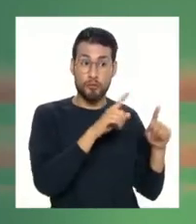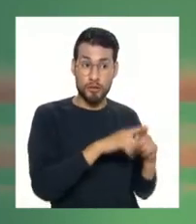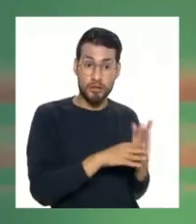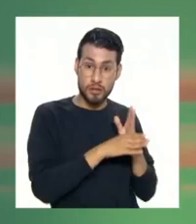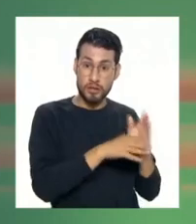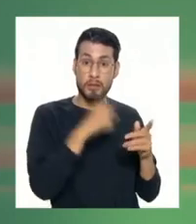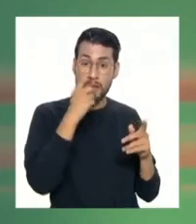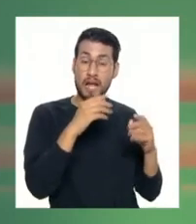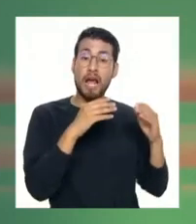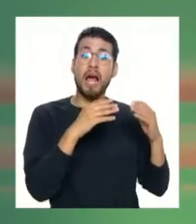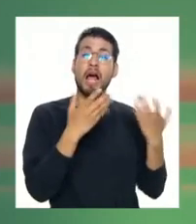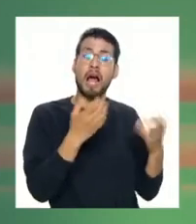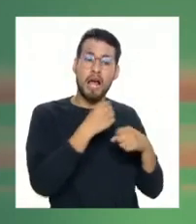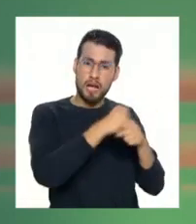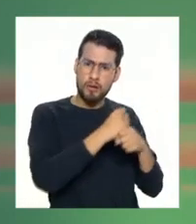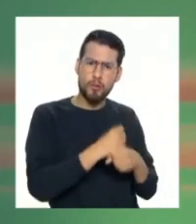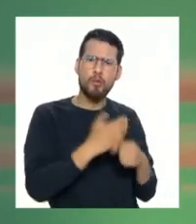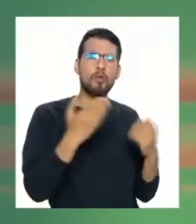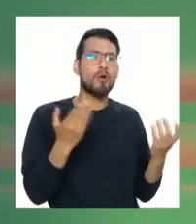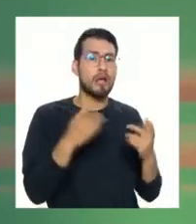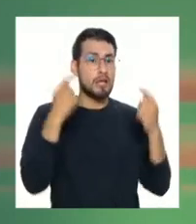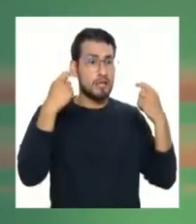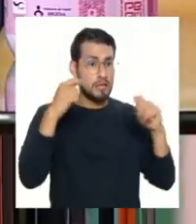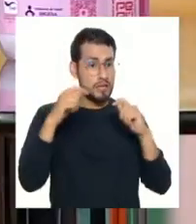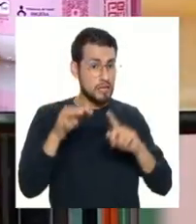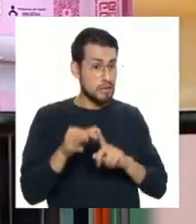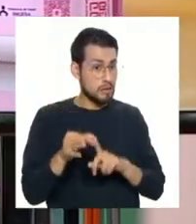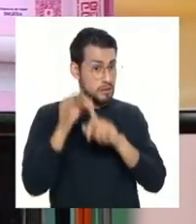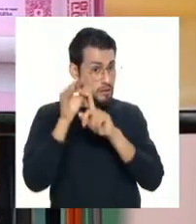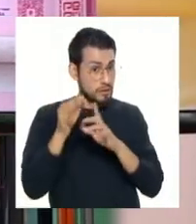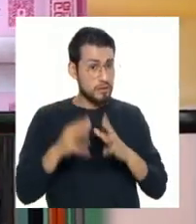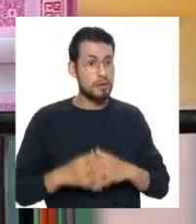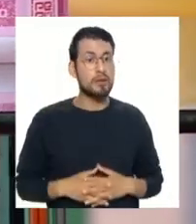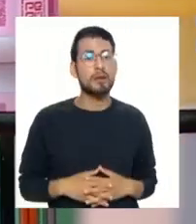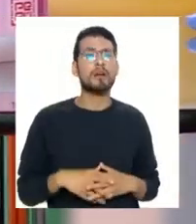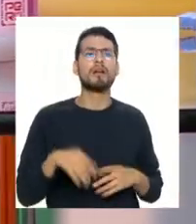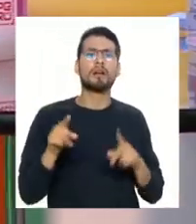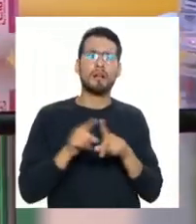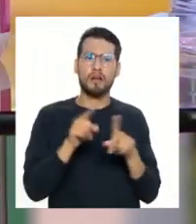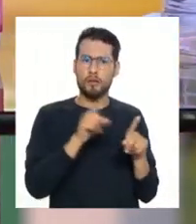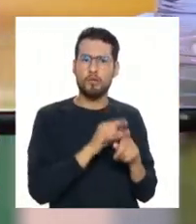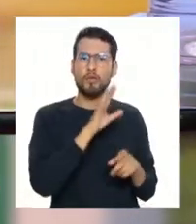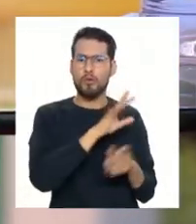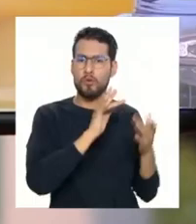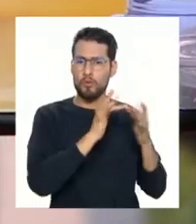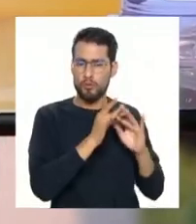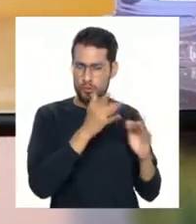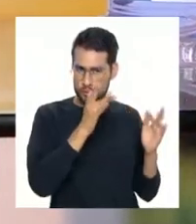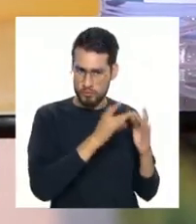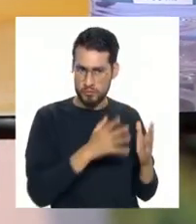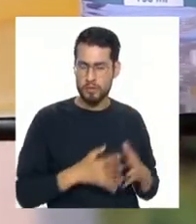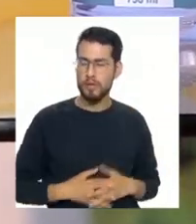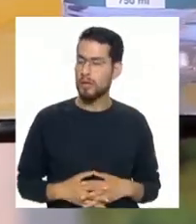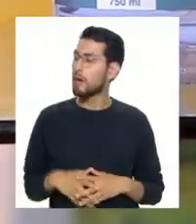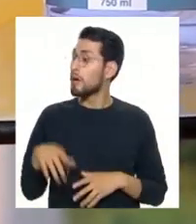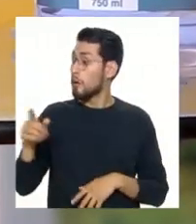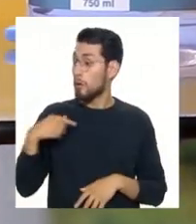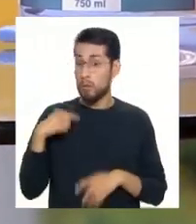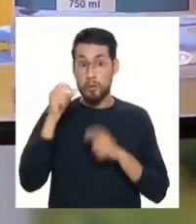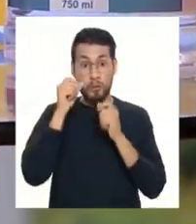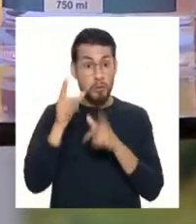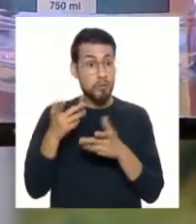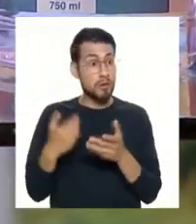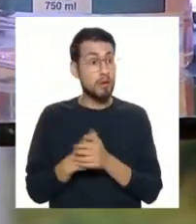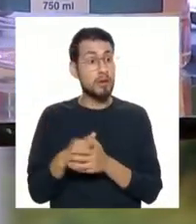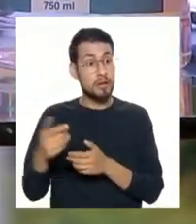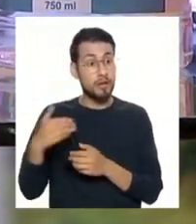para el hogar la pueden encontrar en tiendas especializadas. Así es. Y también en sus redes sociales. Ahora, algo que nos llamó mucho la atención,